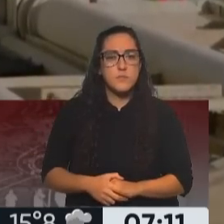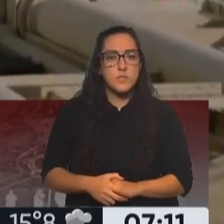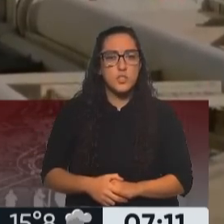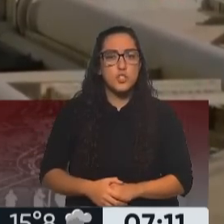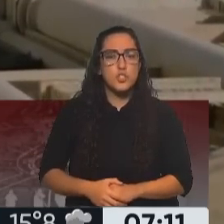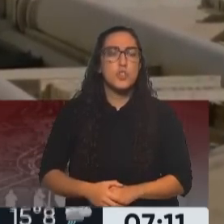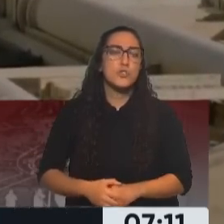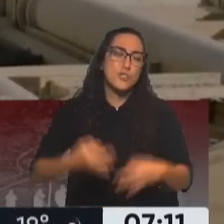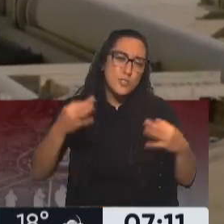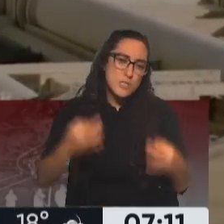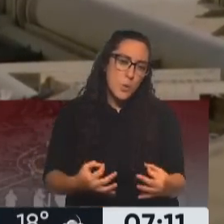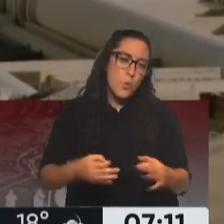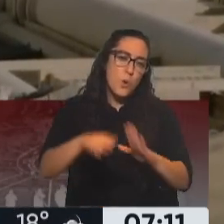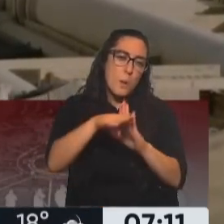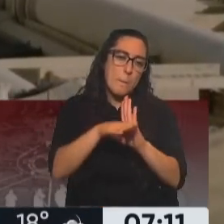hay protocolo,